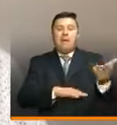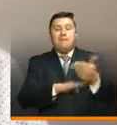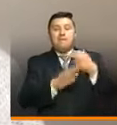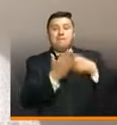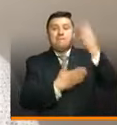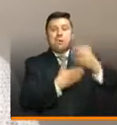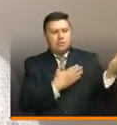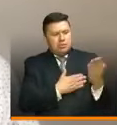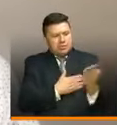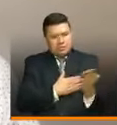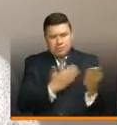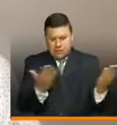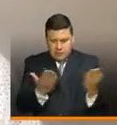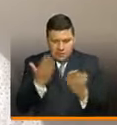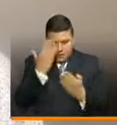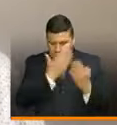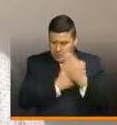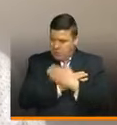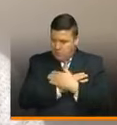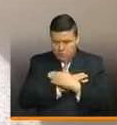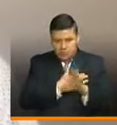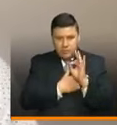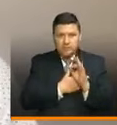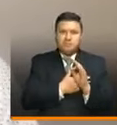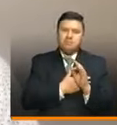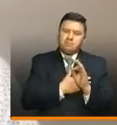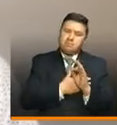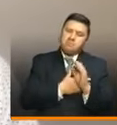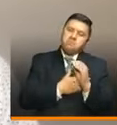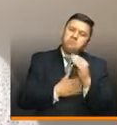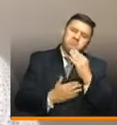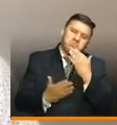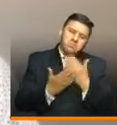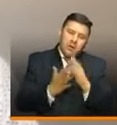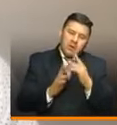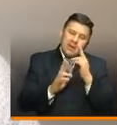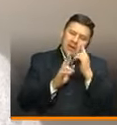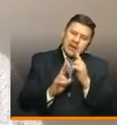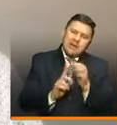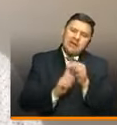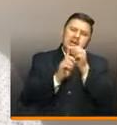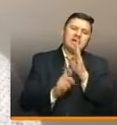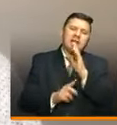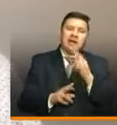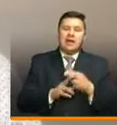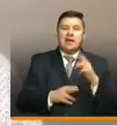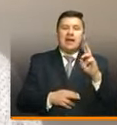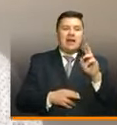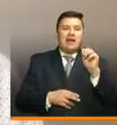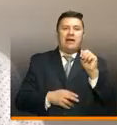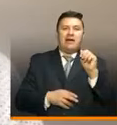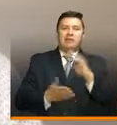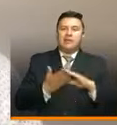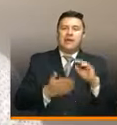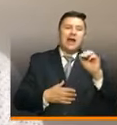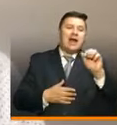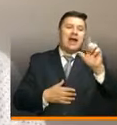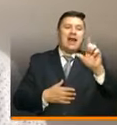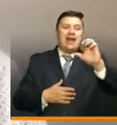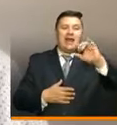aprendimos de todo el ejercicio de evaluación. Quiero hacer un reconocimiento especial a Alejandro.